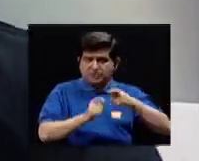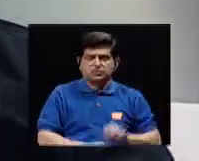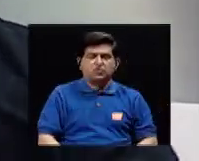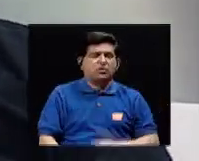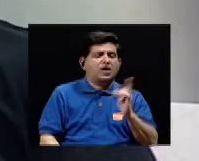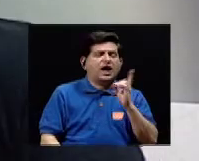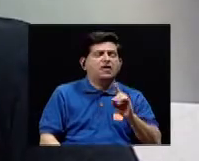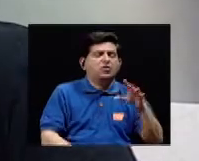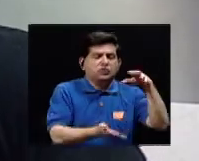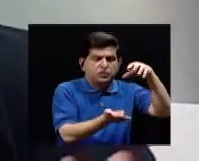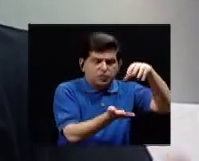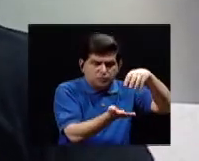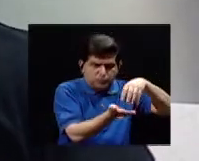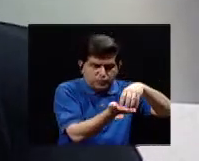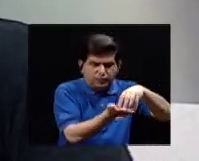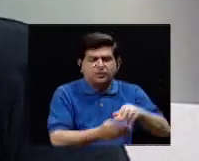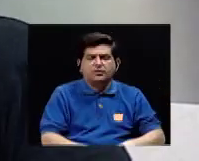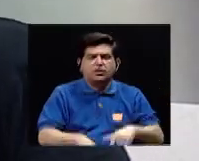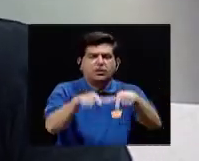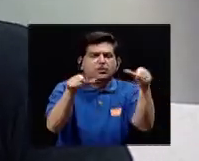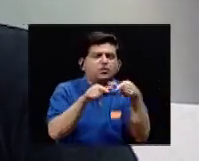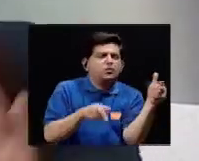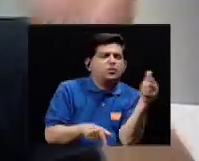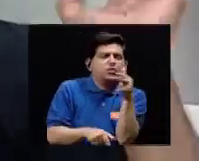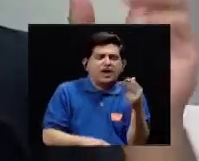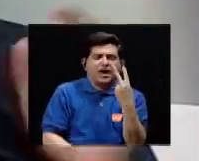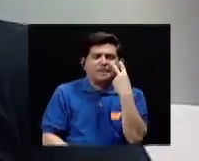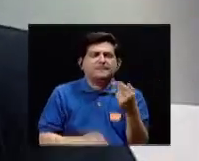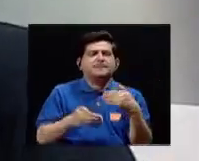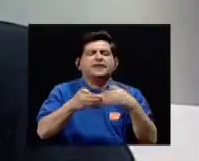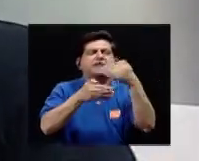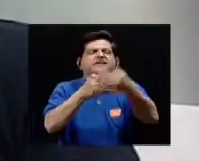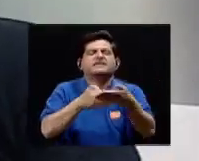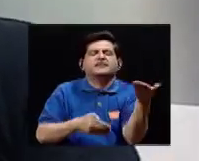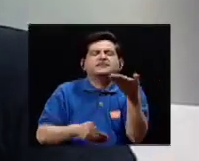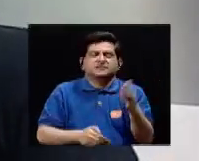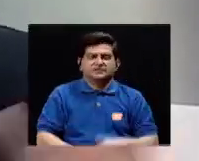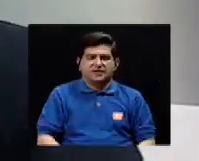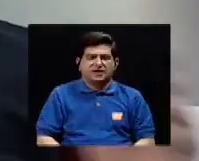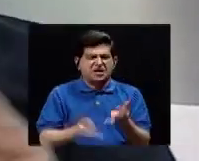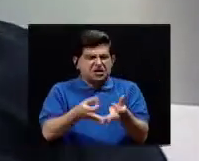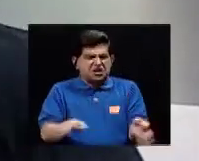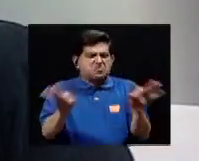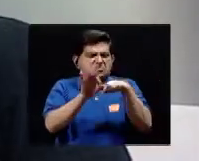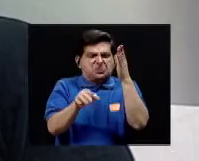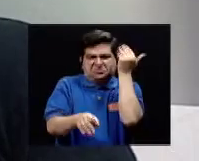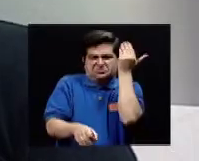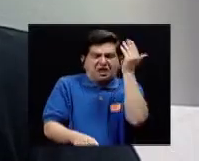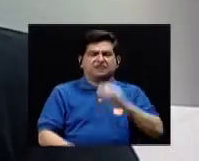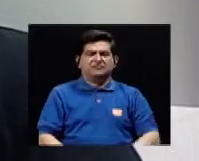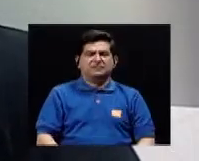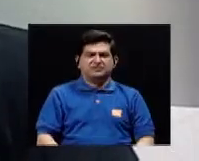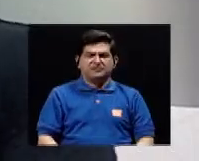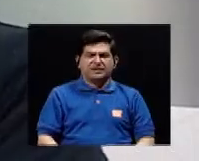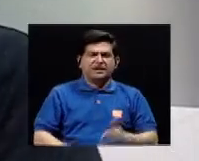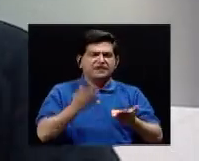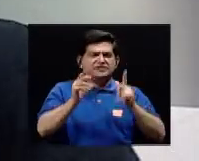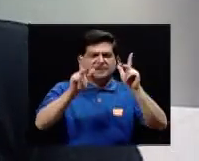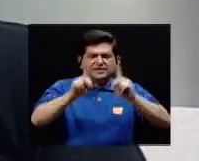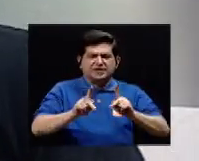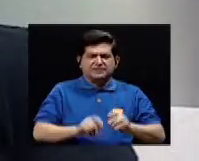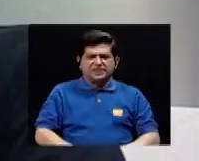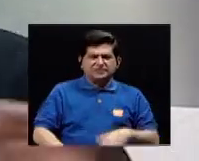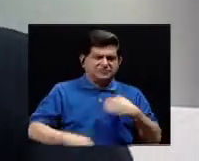a dónde va a estar, a dónde va a ser la grabación, qué se va a ver de fondo. Porque eso es importante, qué puede mover